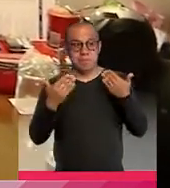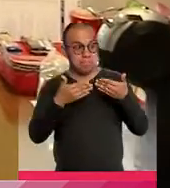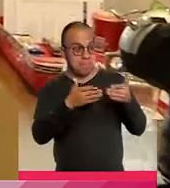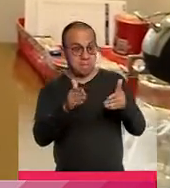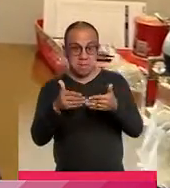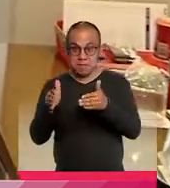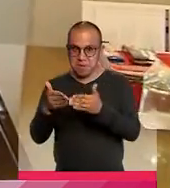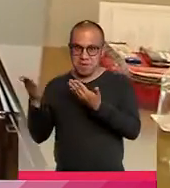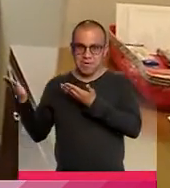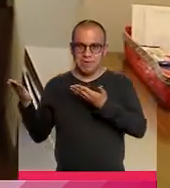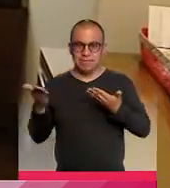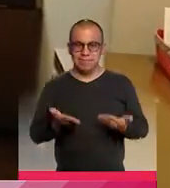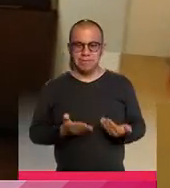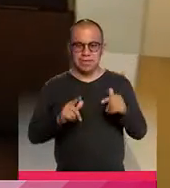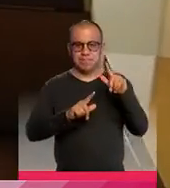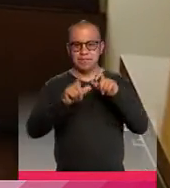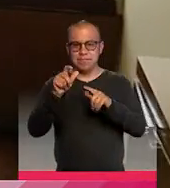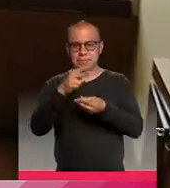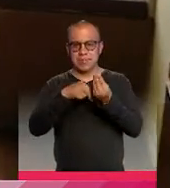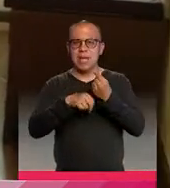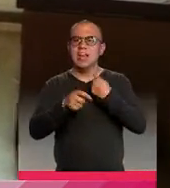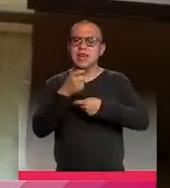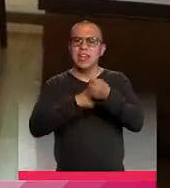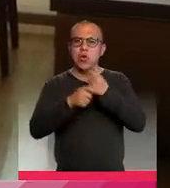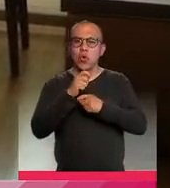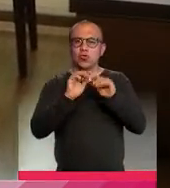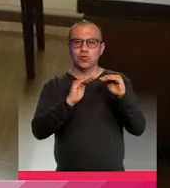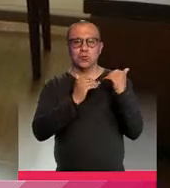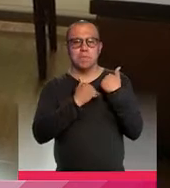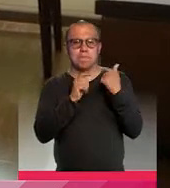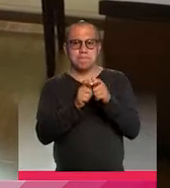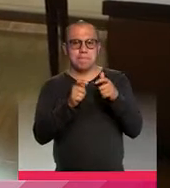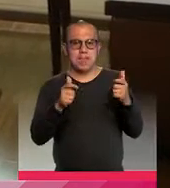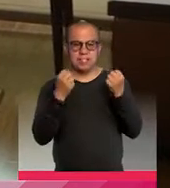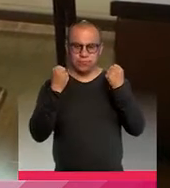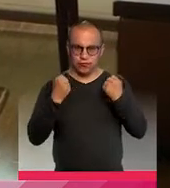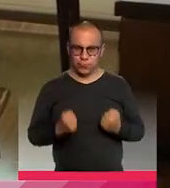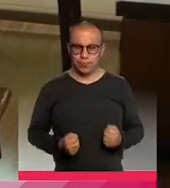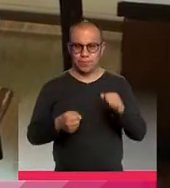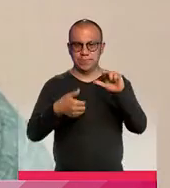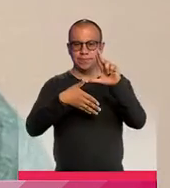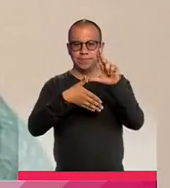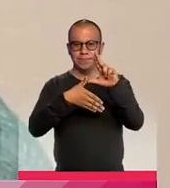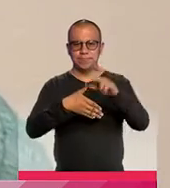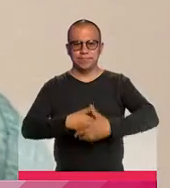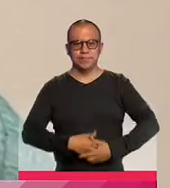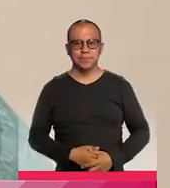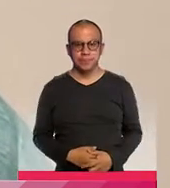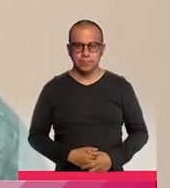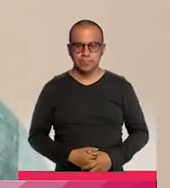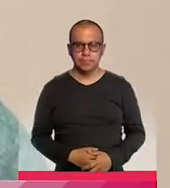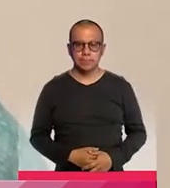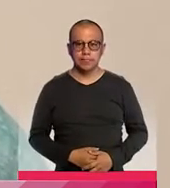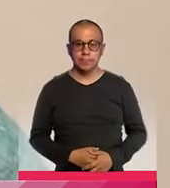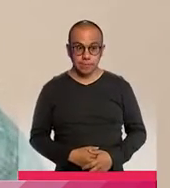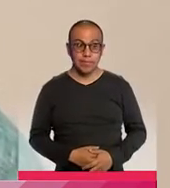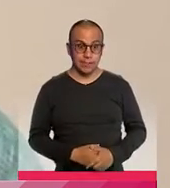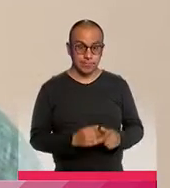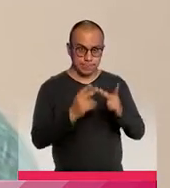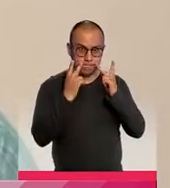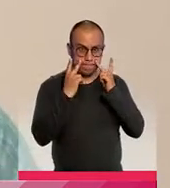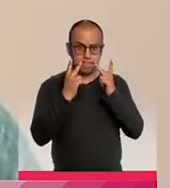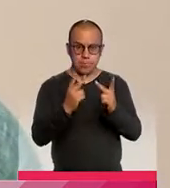hotelera para suplir el turismo de negocios en lo que es una de las más fuertes en Latinoamérica. Estamos viendo unos signos